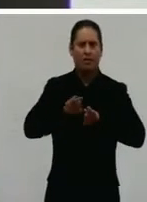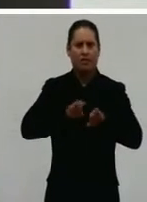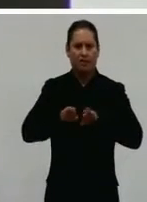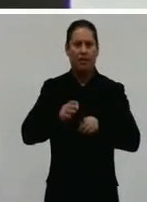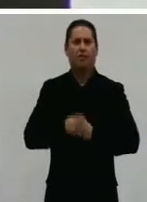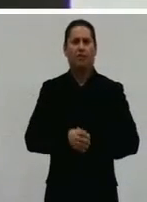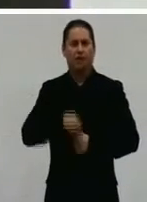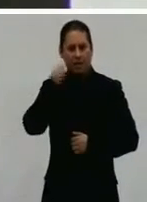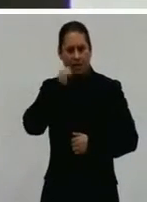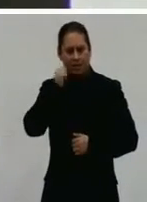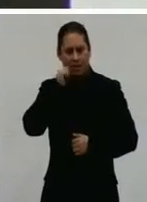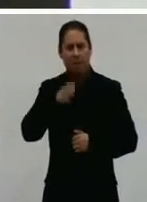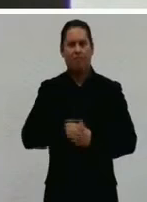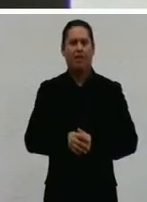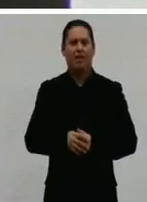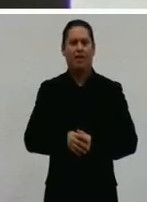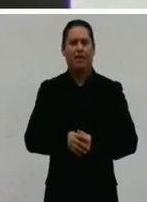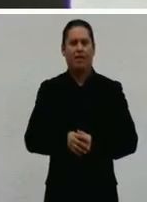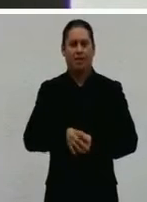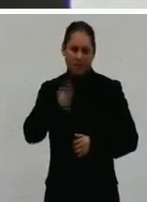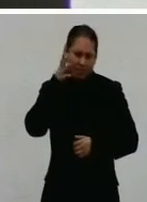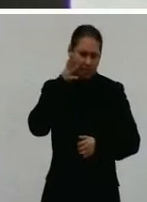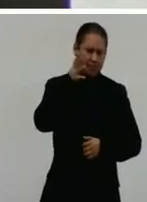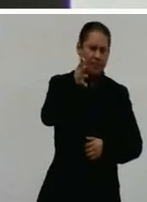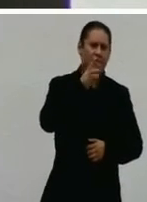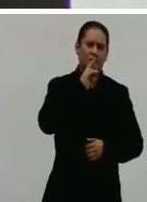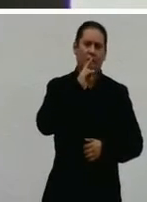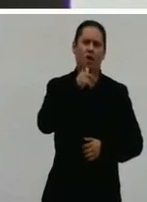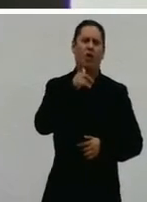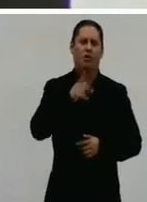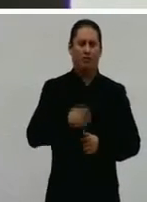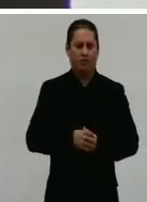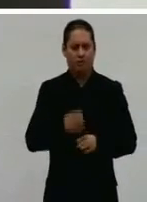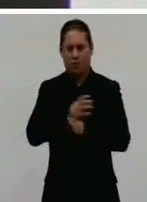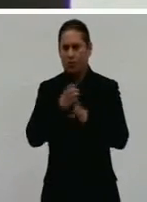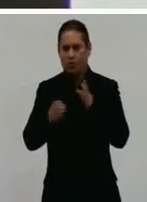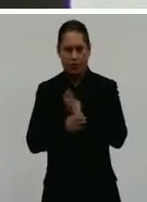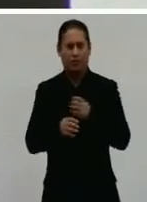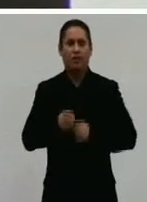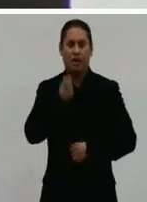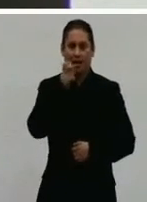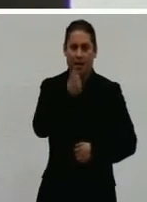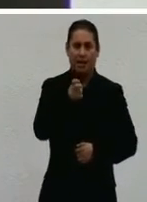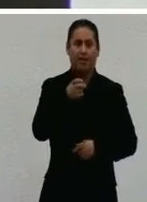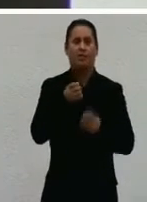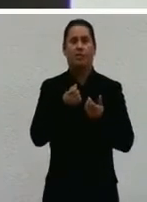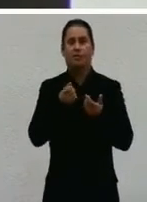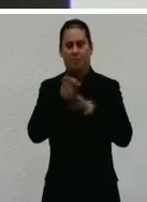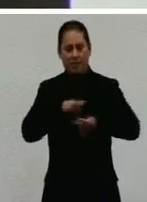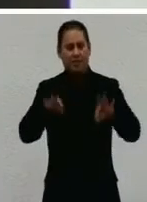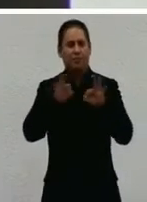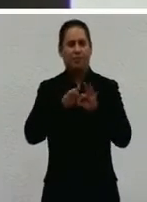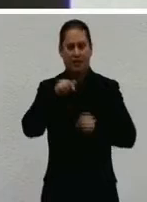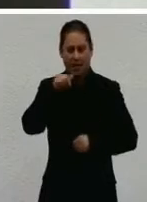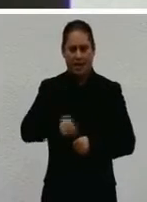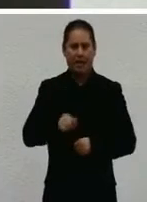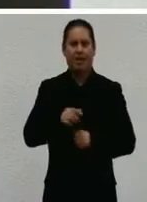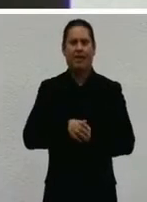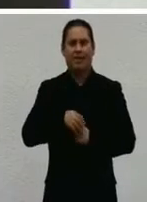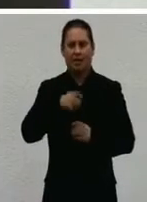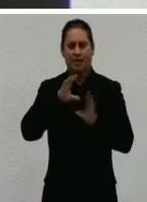a transitar hacia mejores escenarios eso ha sido lo más importante en esta